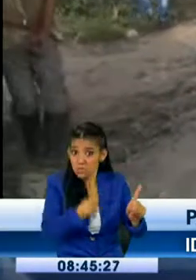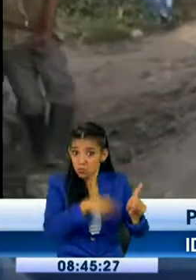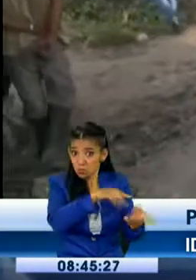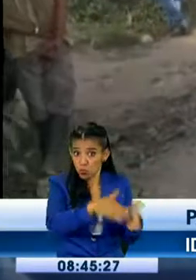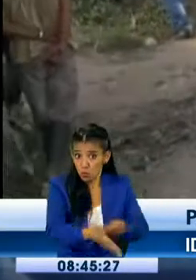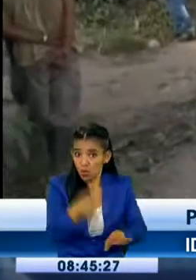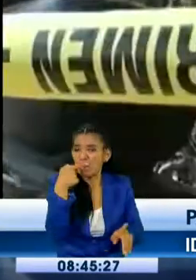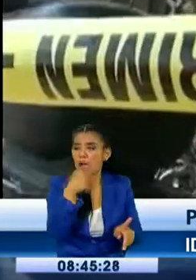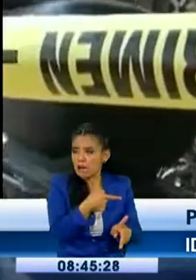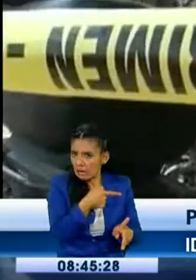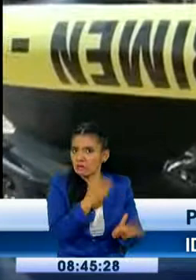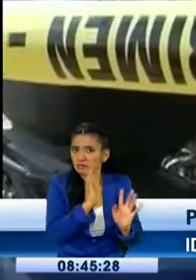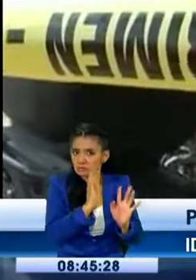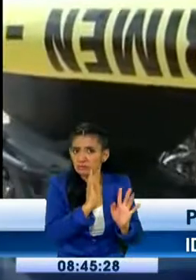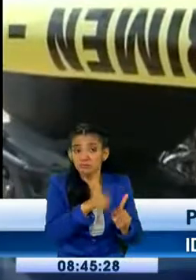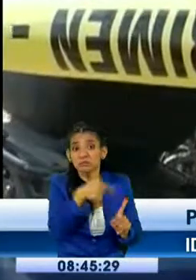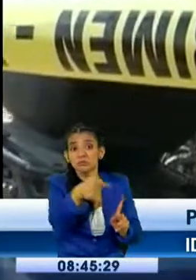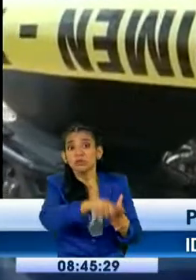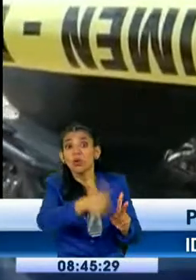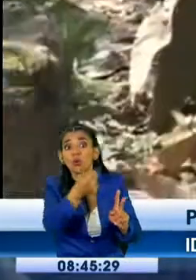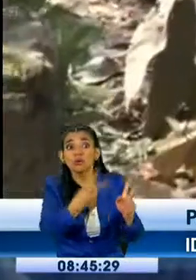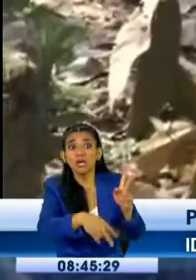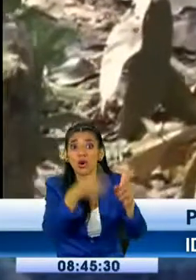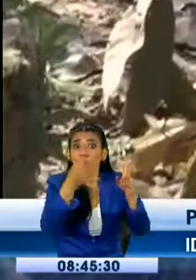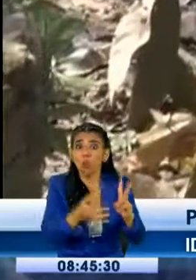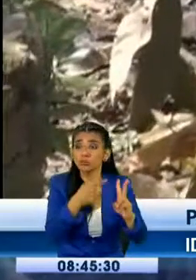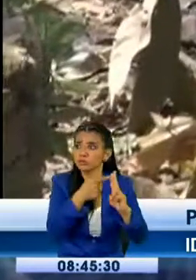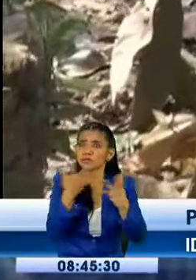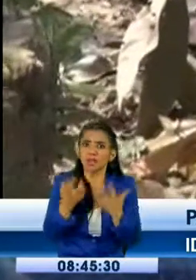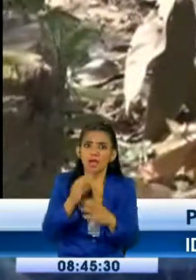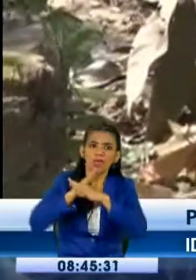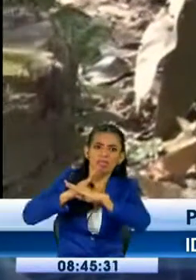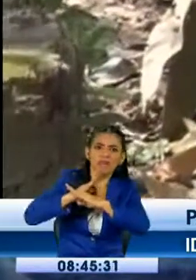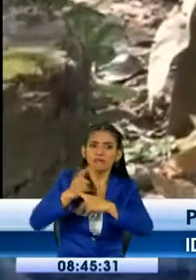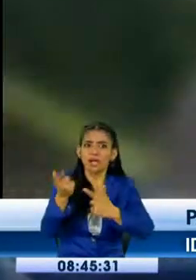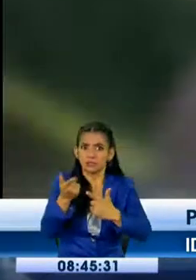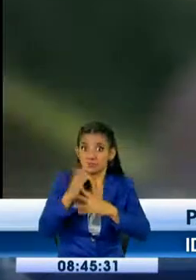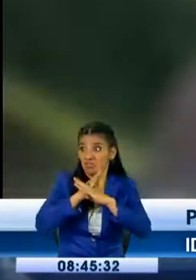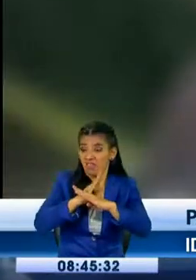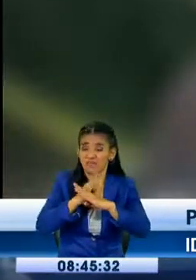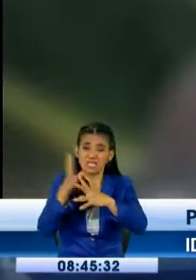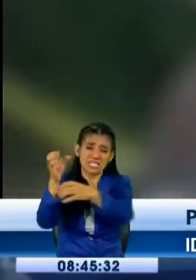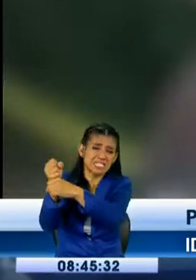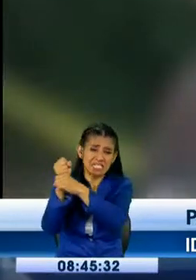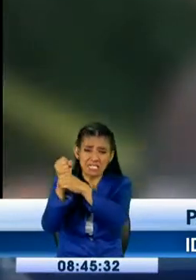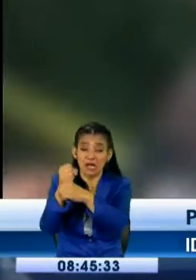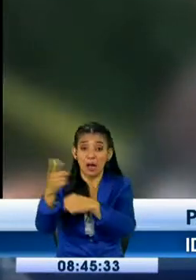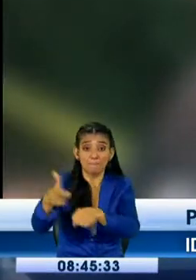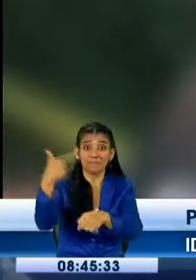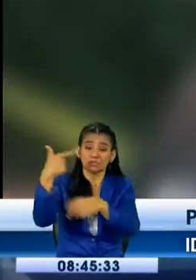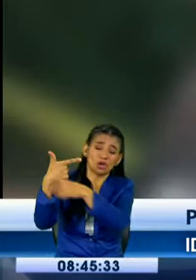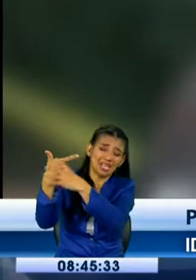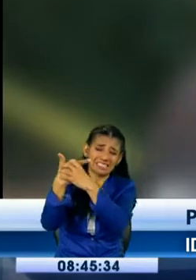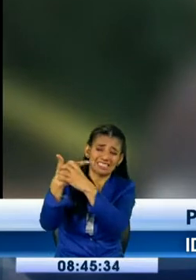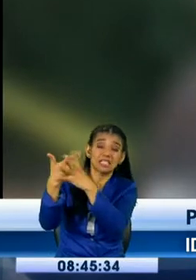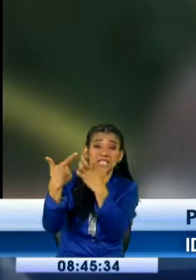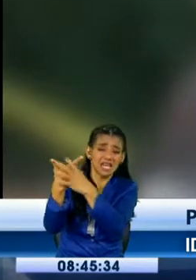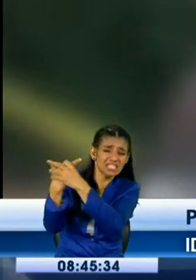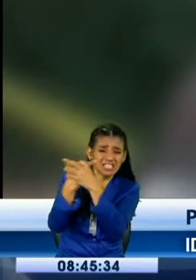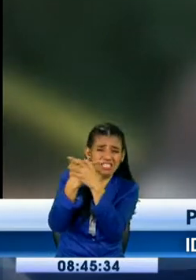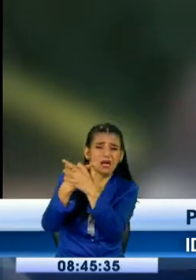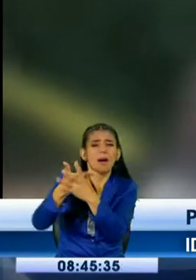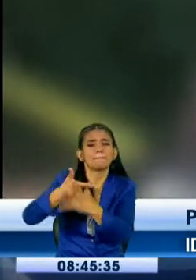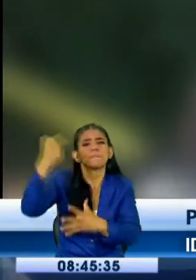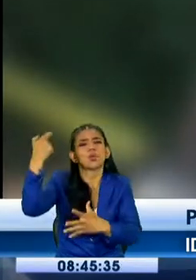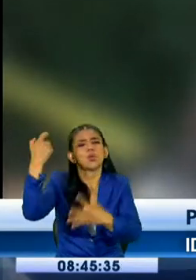fallecido. Y como mi otro hijo también no estaba, él quiso detenerle, así quiso quitarle el arma y